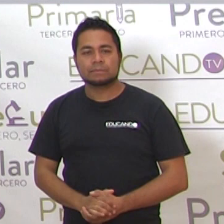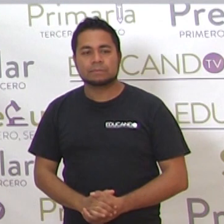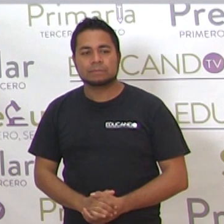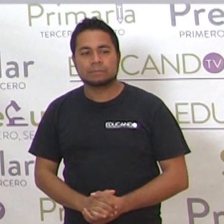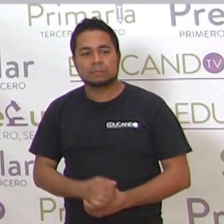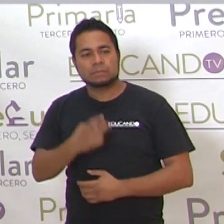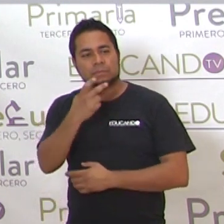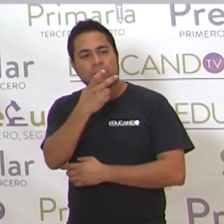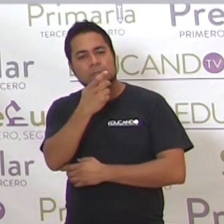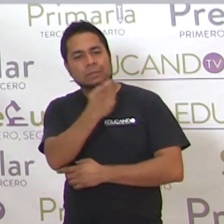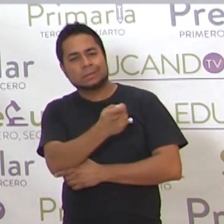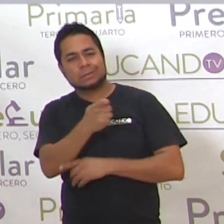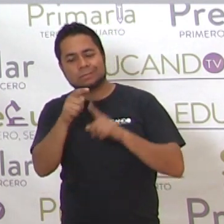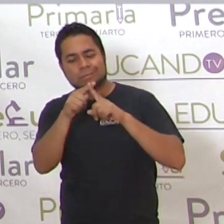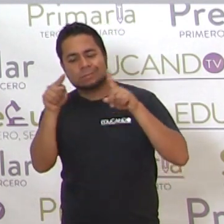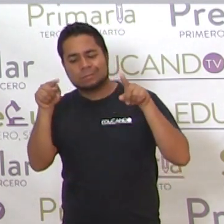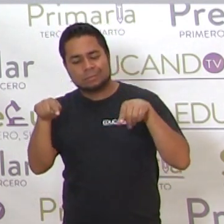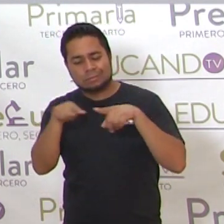icono